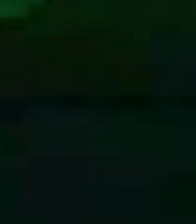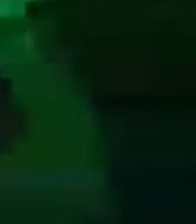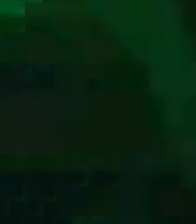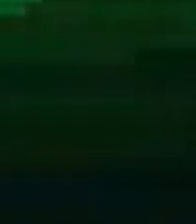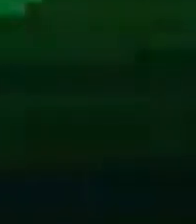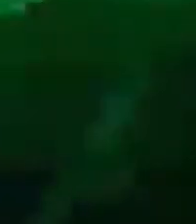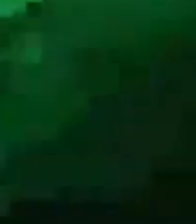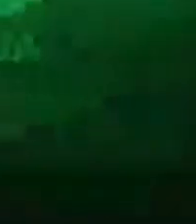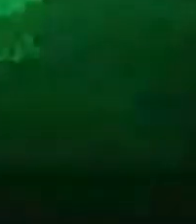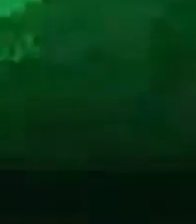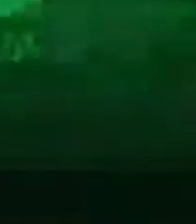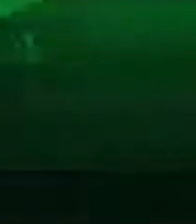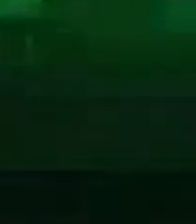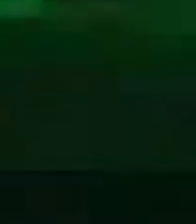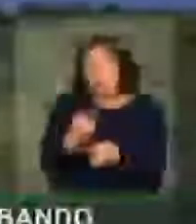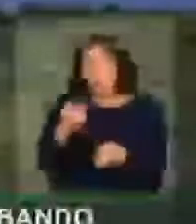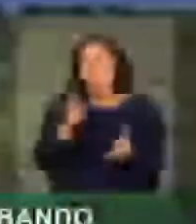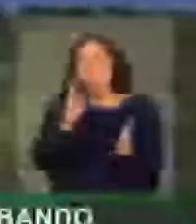Salto.